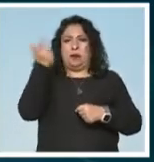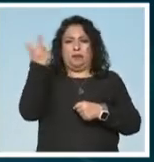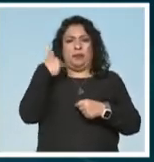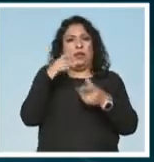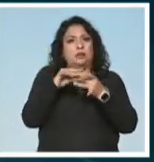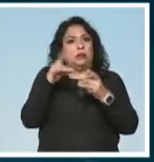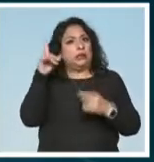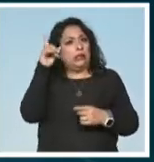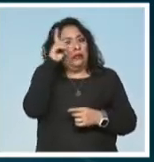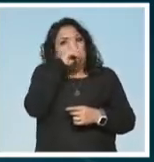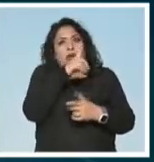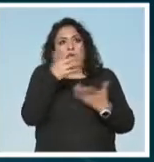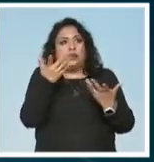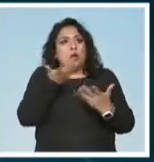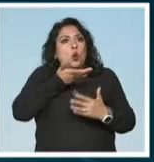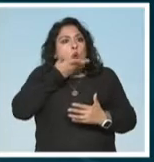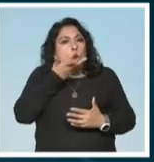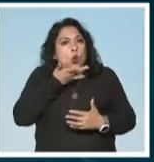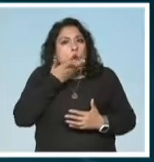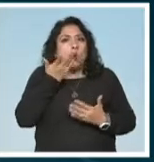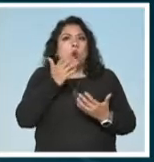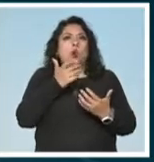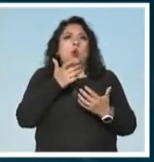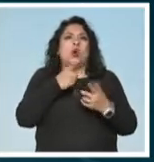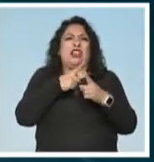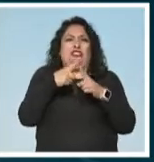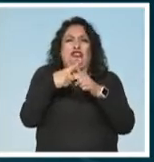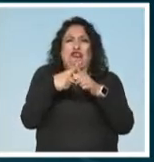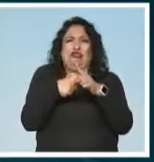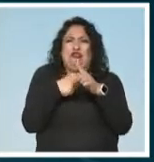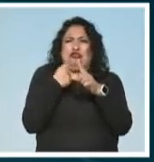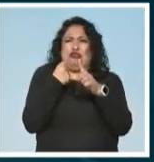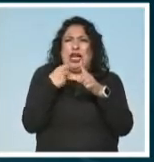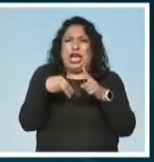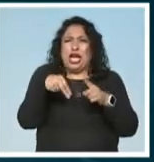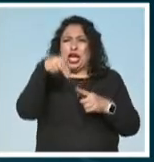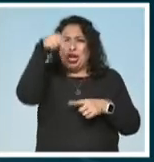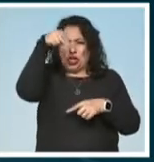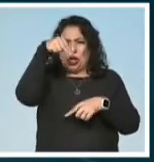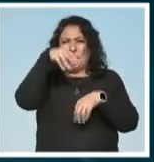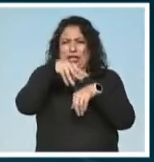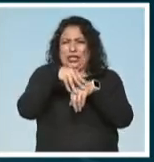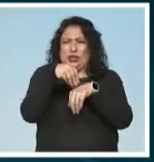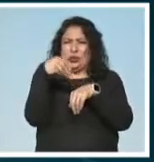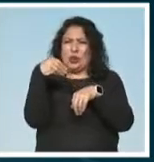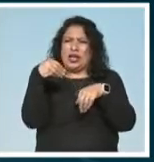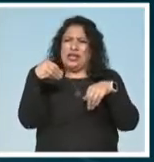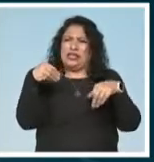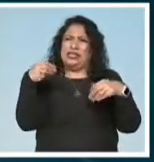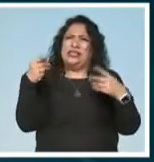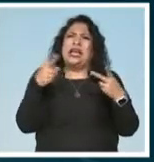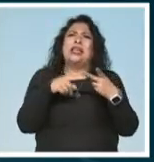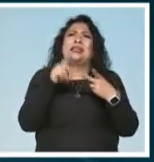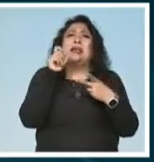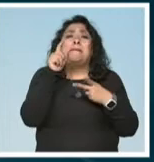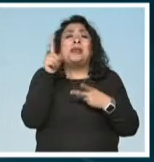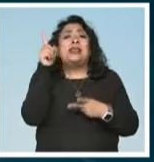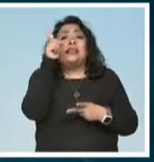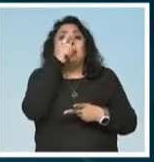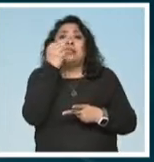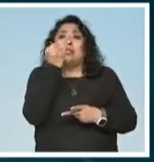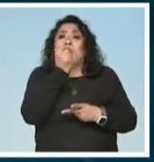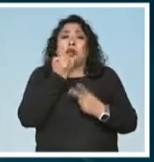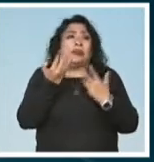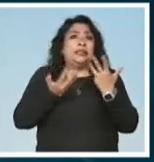pues fue muy difícil adaptarse tanto al clima extremo del norte de Suecia como a la dificultad del